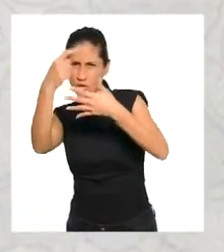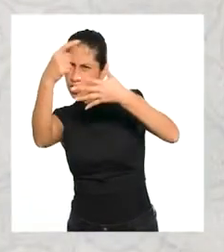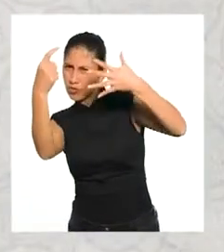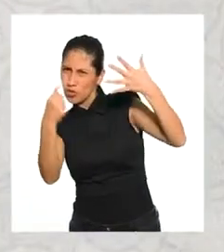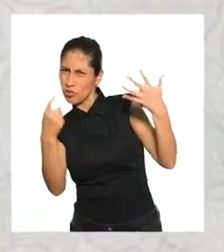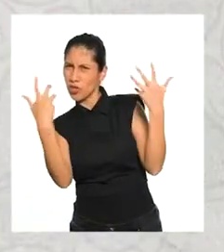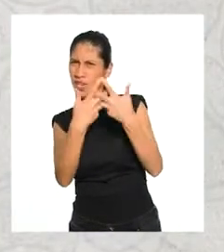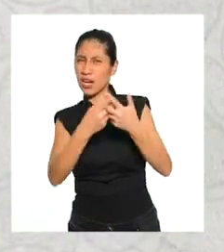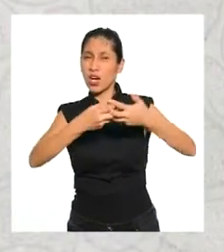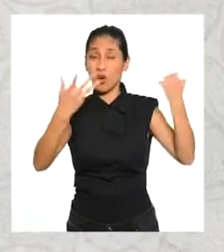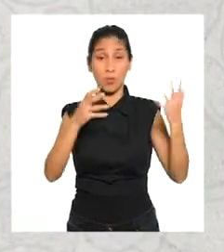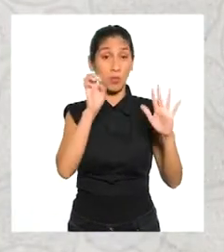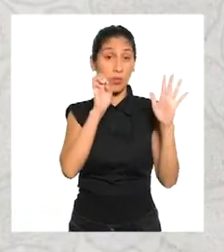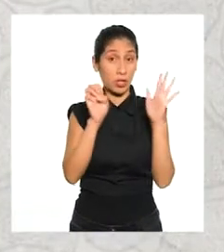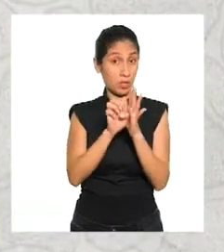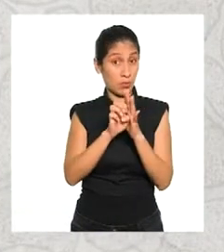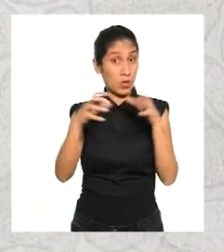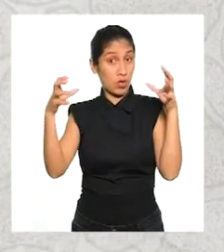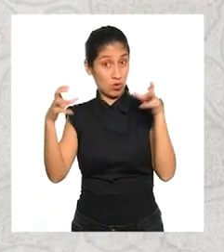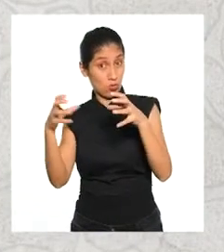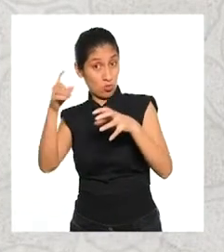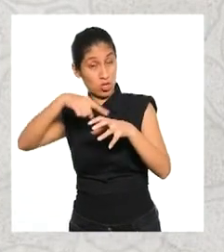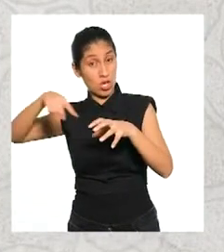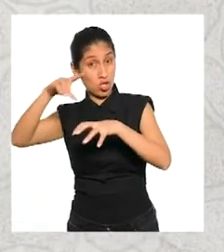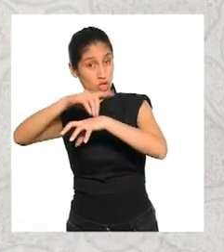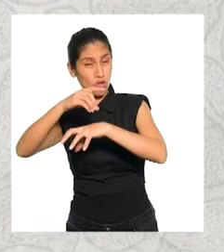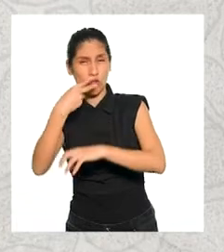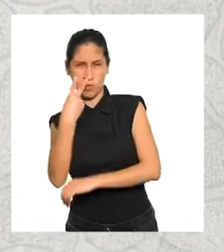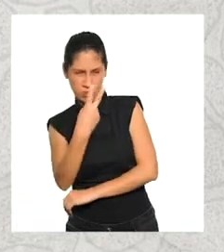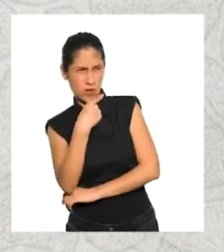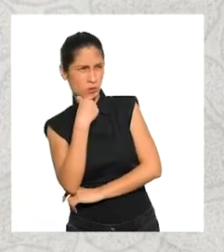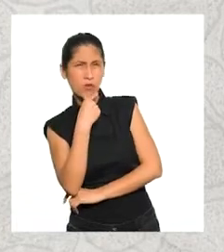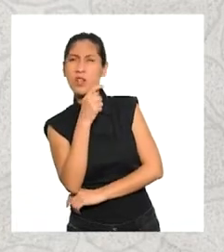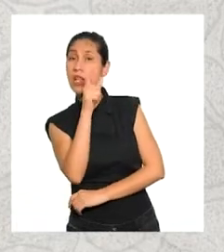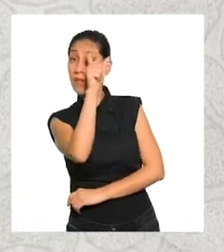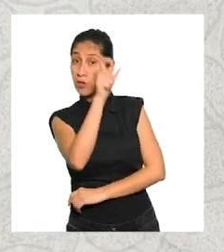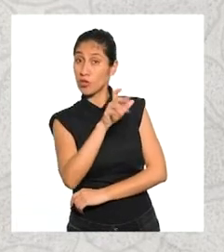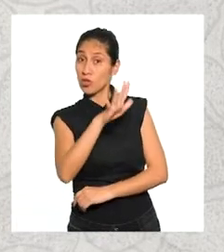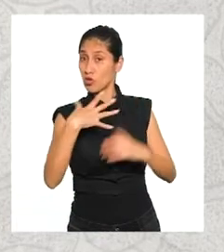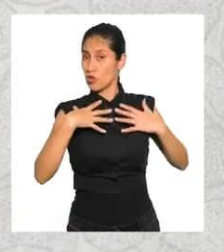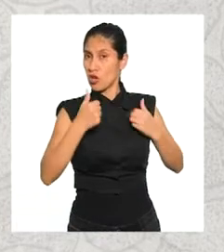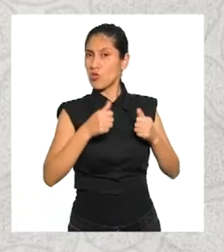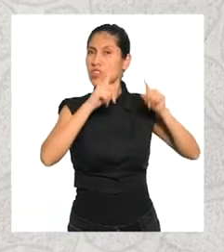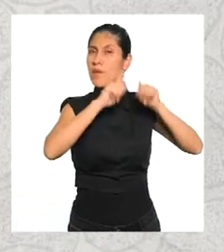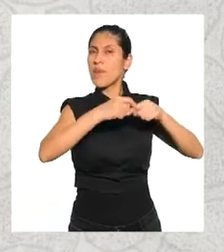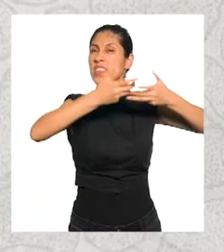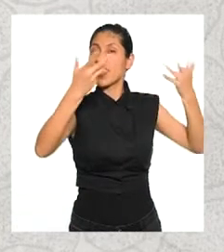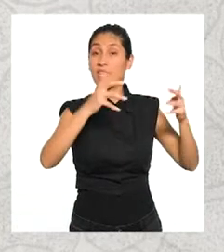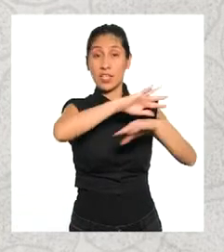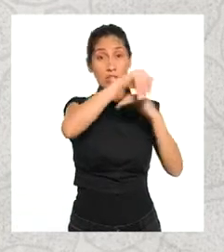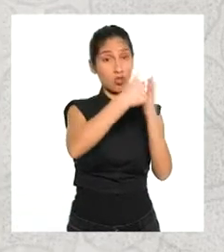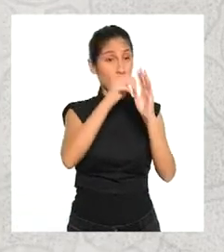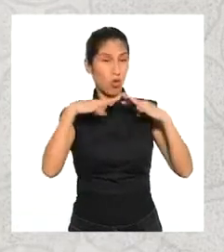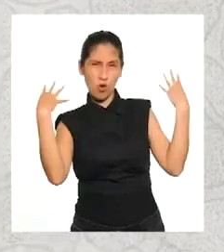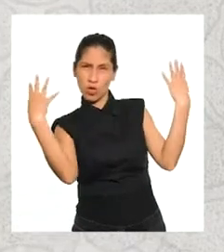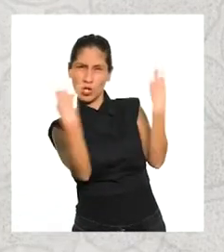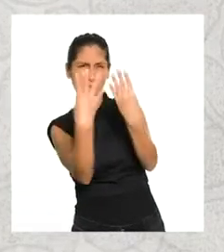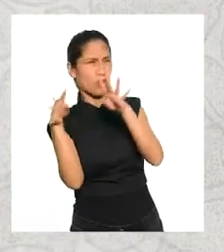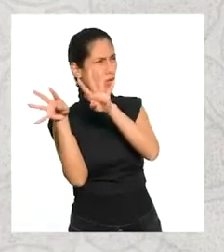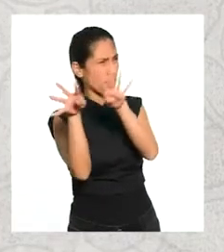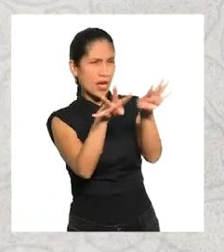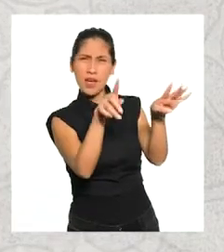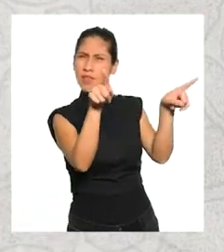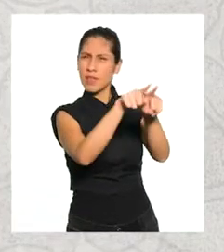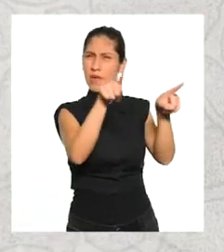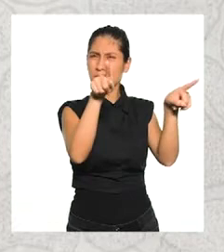Los determinantes de la salud, según Lalonde, son el ambiente, los estilos de vida, el sistema sanitario y la biología humana.